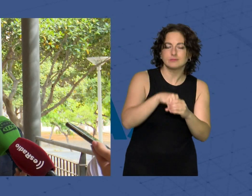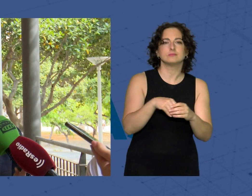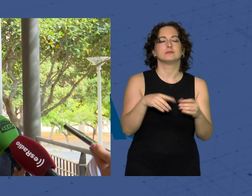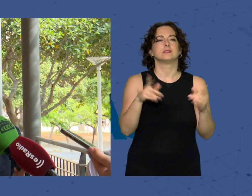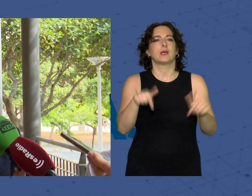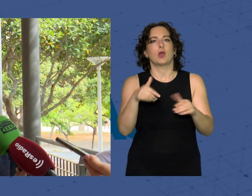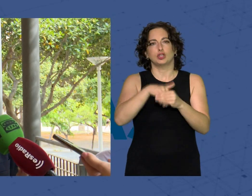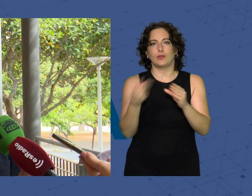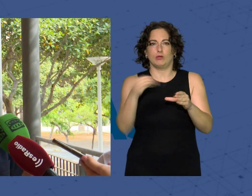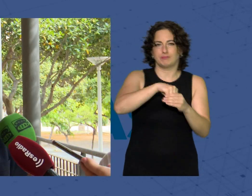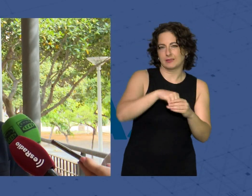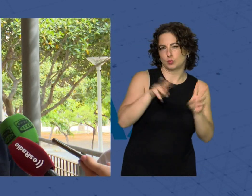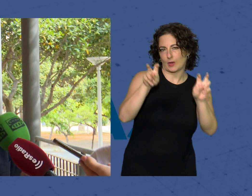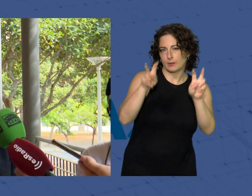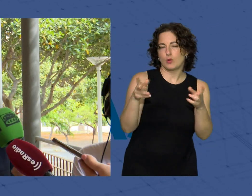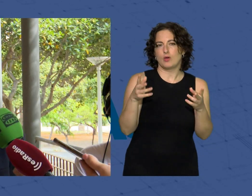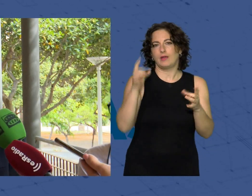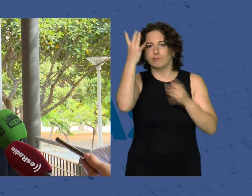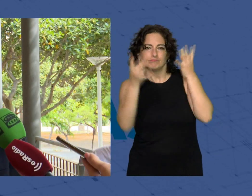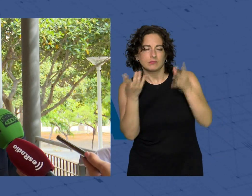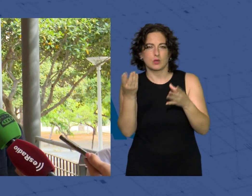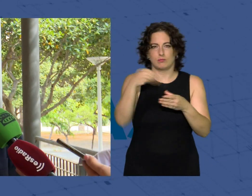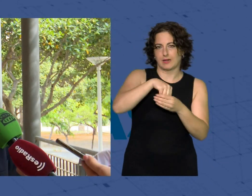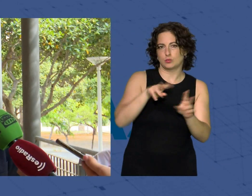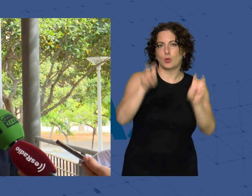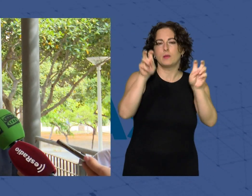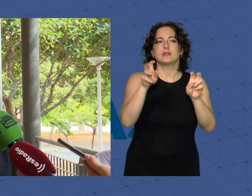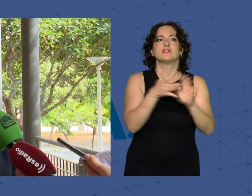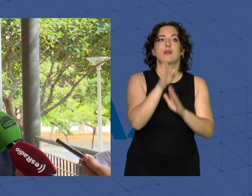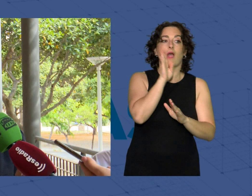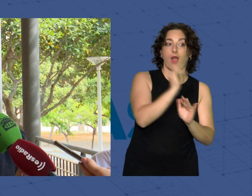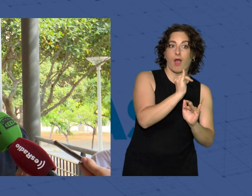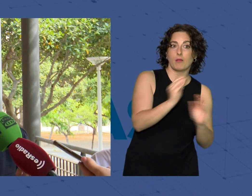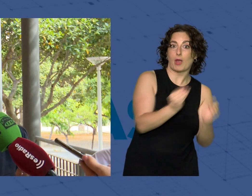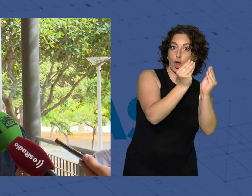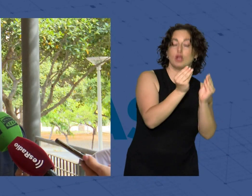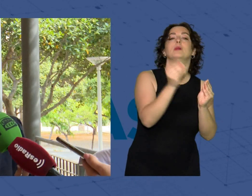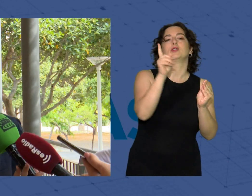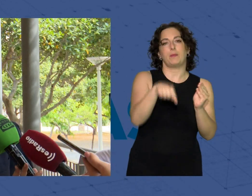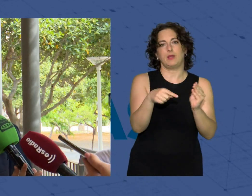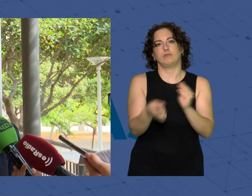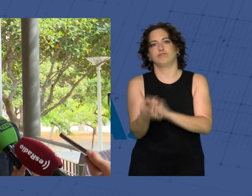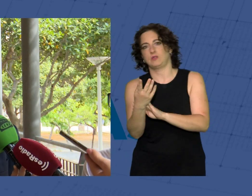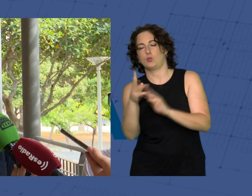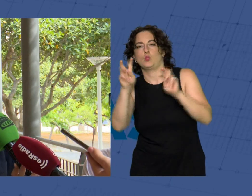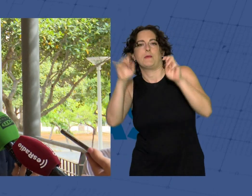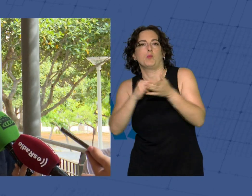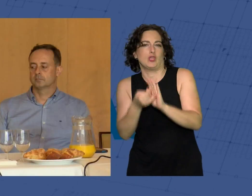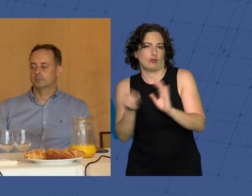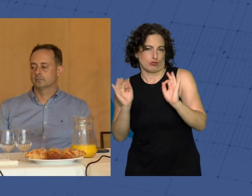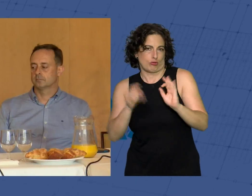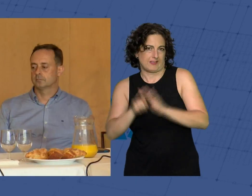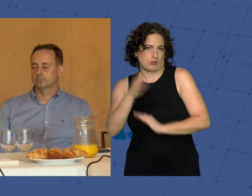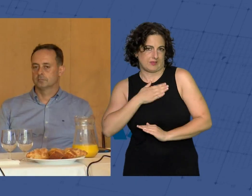nuevos contenidos, nuevas iniciativas, que más allá de mejorar lo que haya, suponga, pues o desarrollar un proyecto propio.